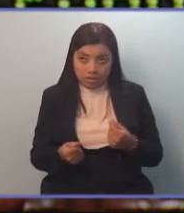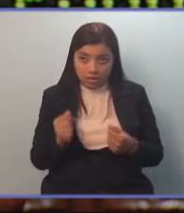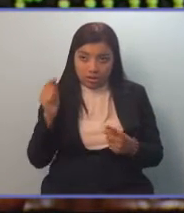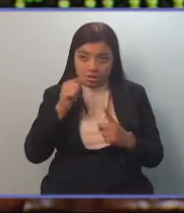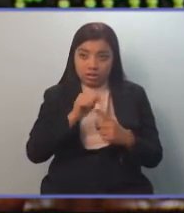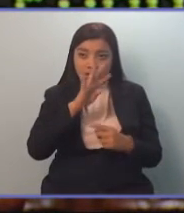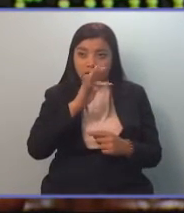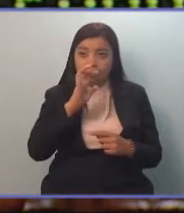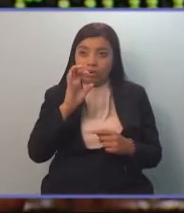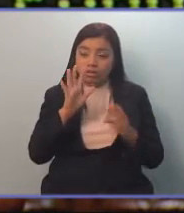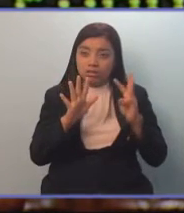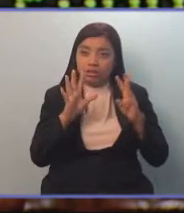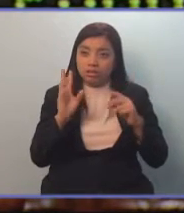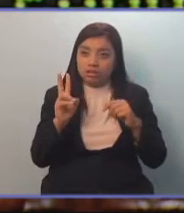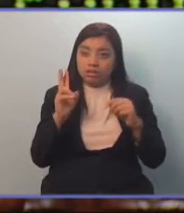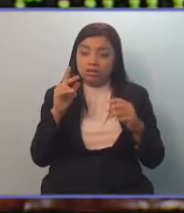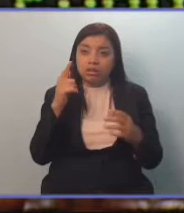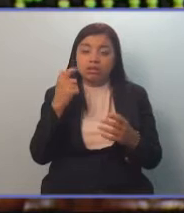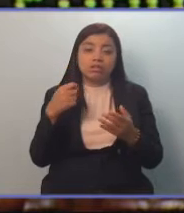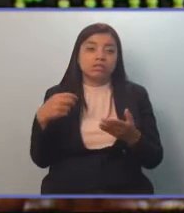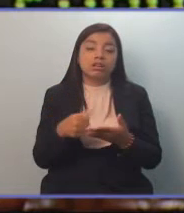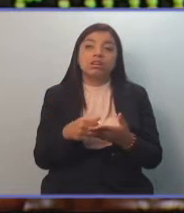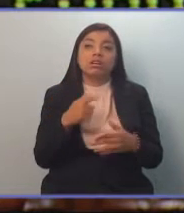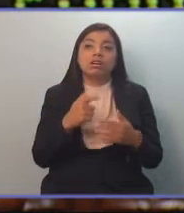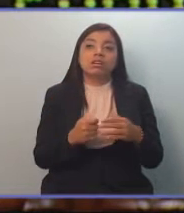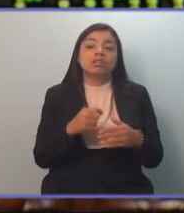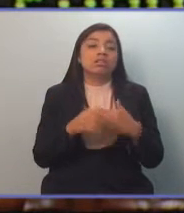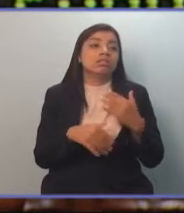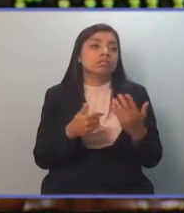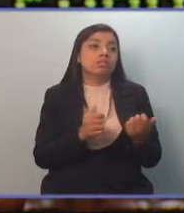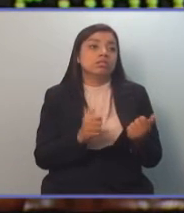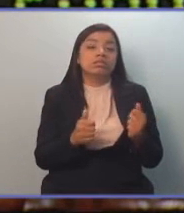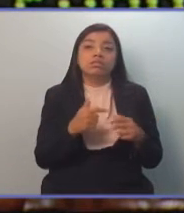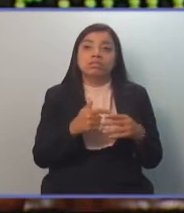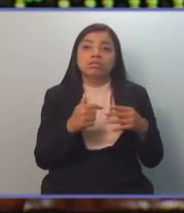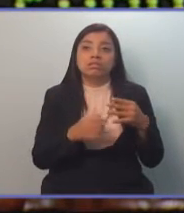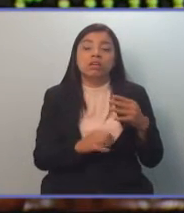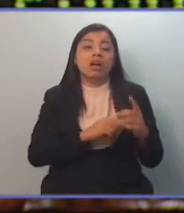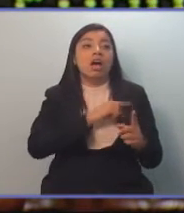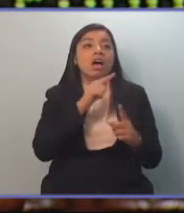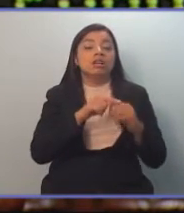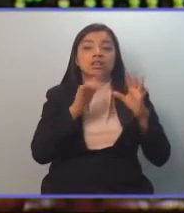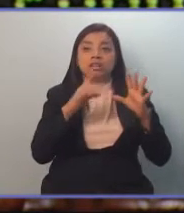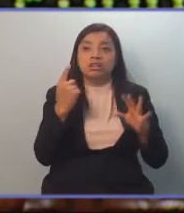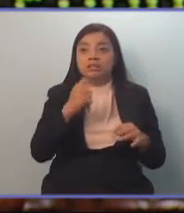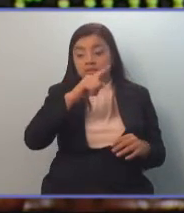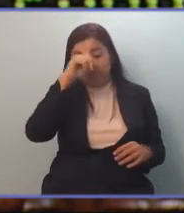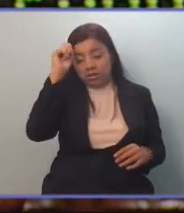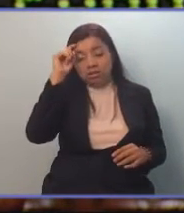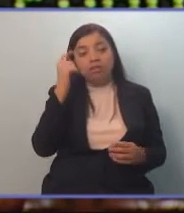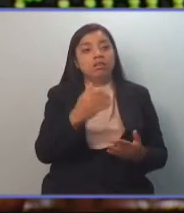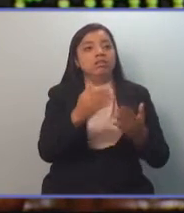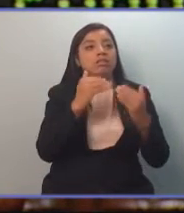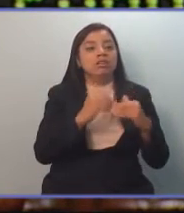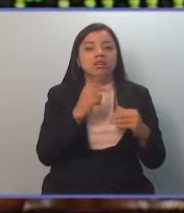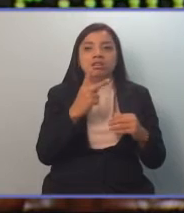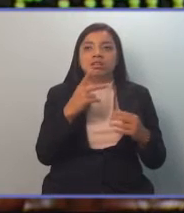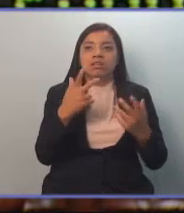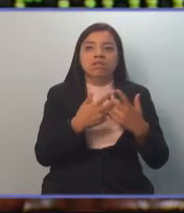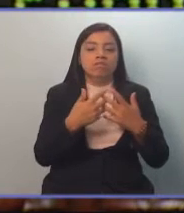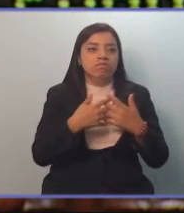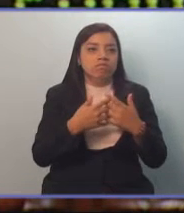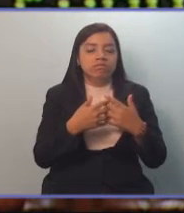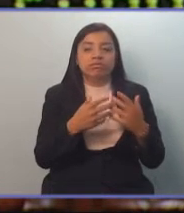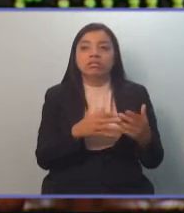de 482 salarios mínimos mensuales de mayor cuantía o hasta 10 trabajadores. 2. Pequeña empresa,